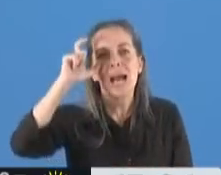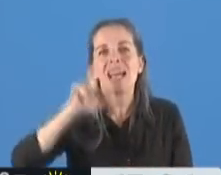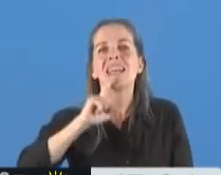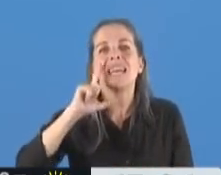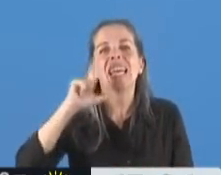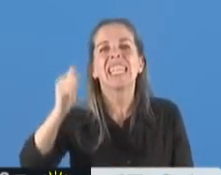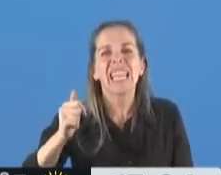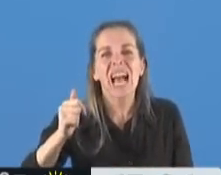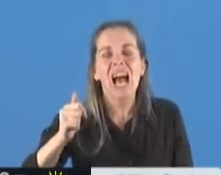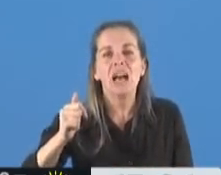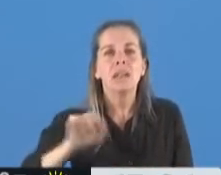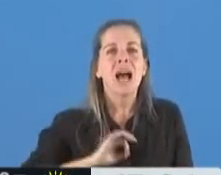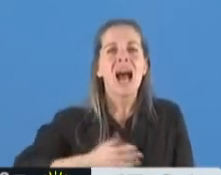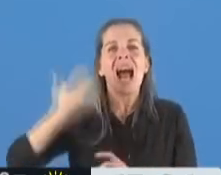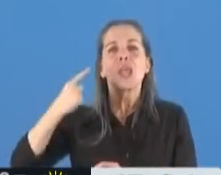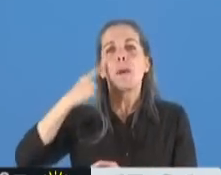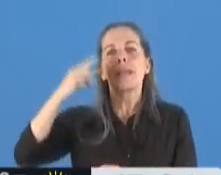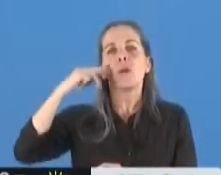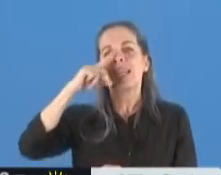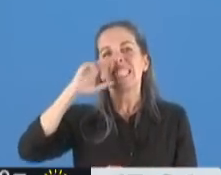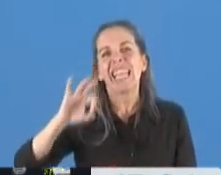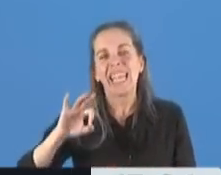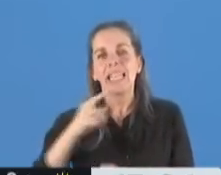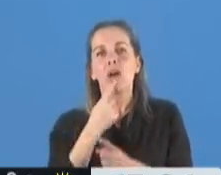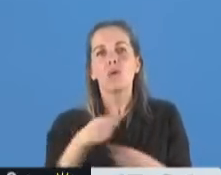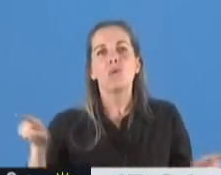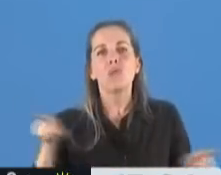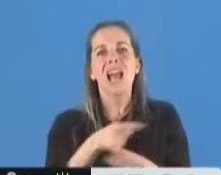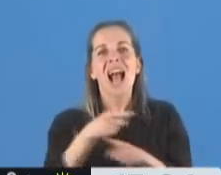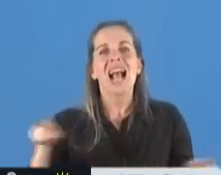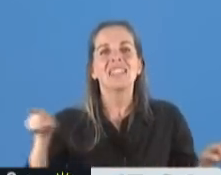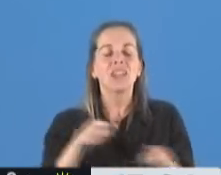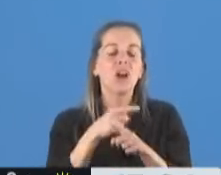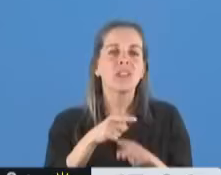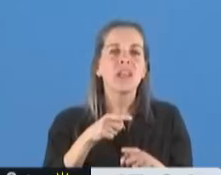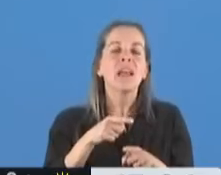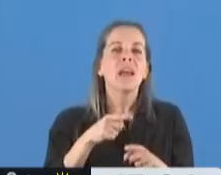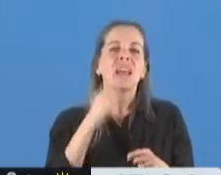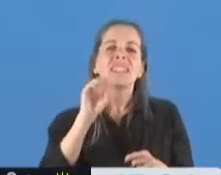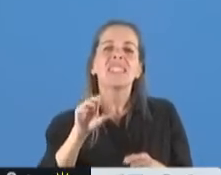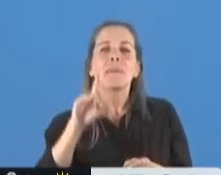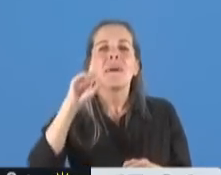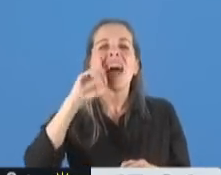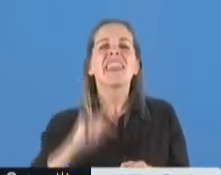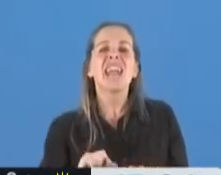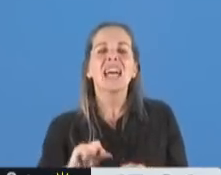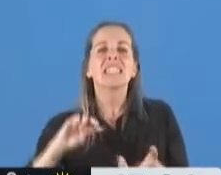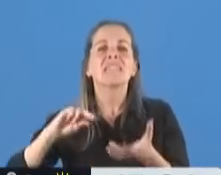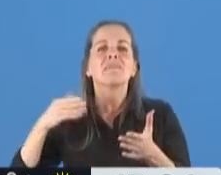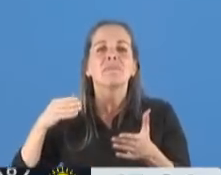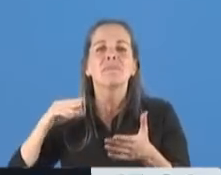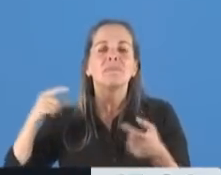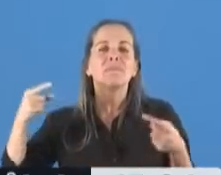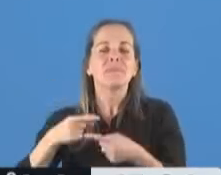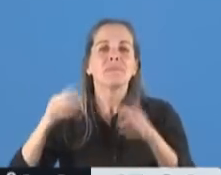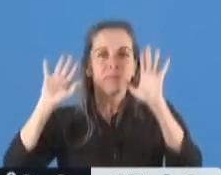escuché en los años 70, de un tema de Lito Nevia que llamaba Días de Conflicto. en un verso que decía: quiero poder